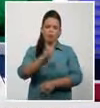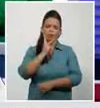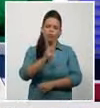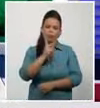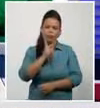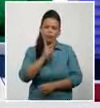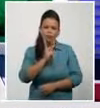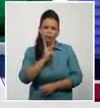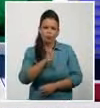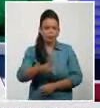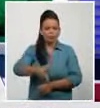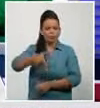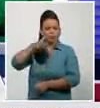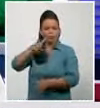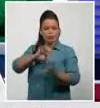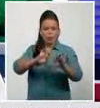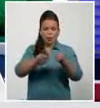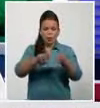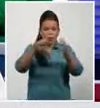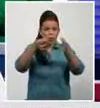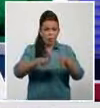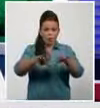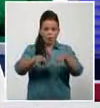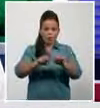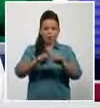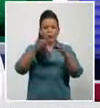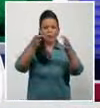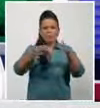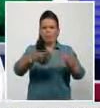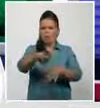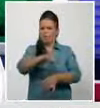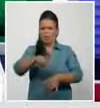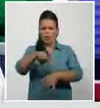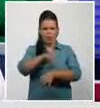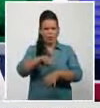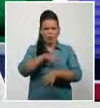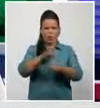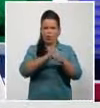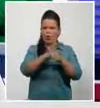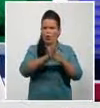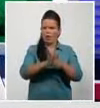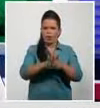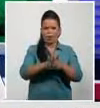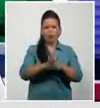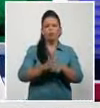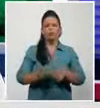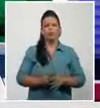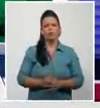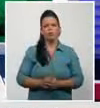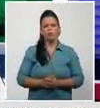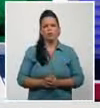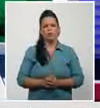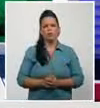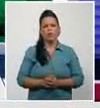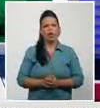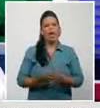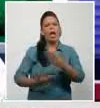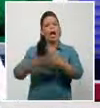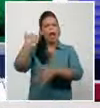es este tipo de cepa. Se está secuenciando ya desde hace más de una semana por